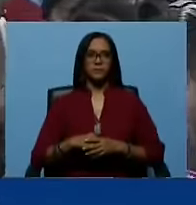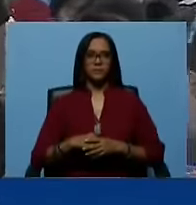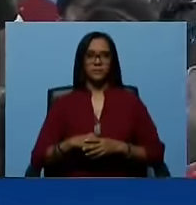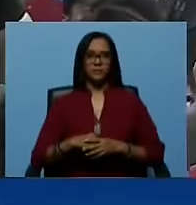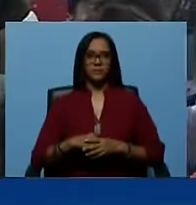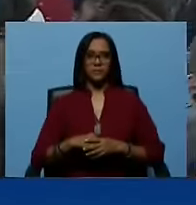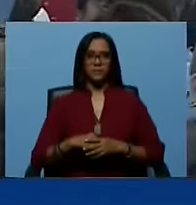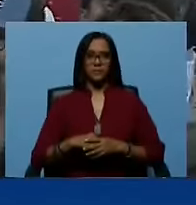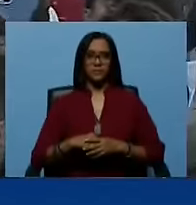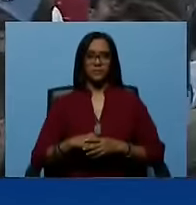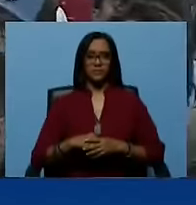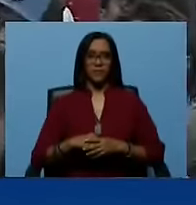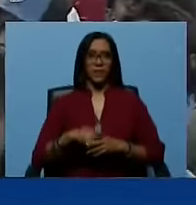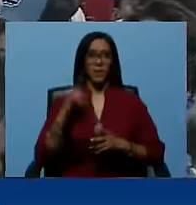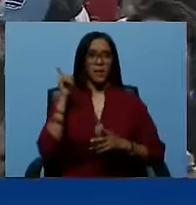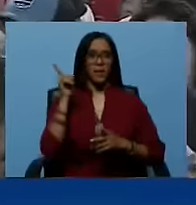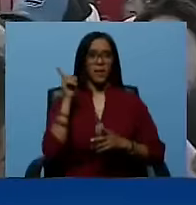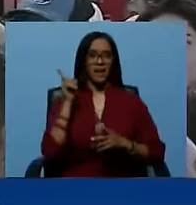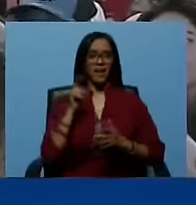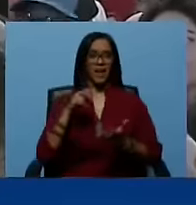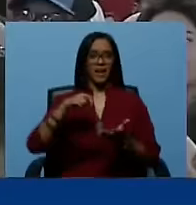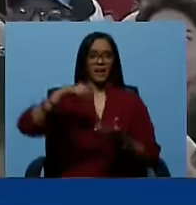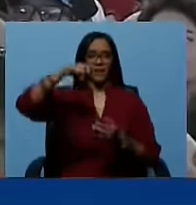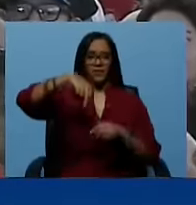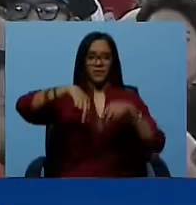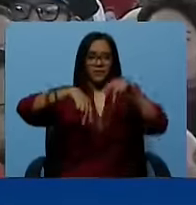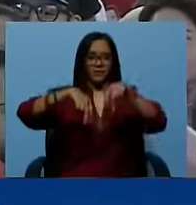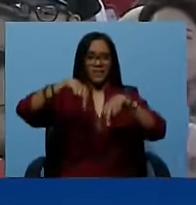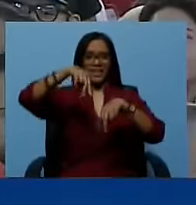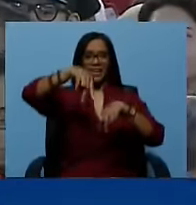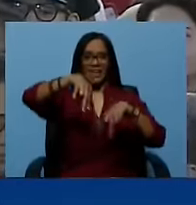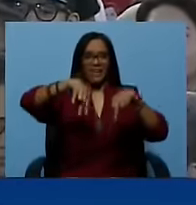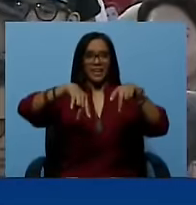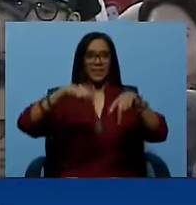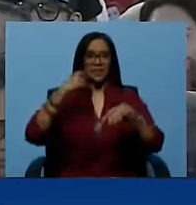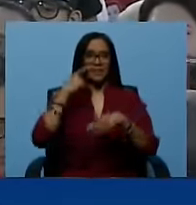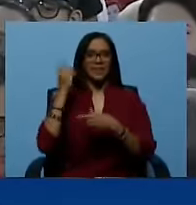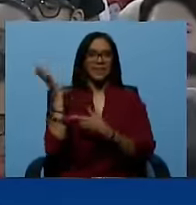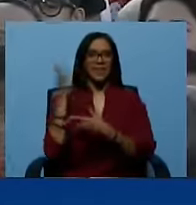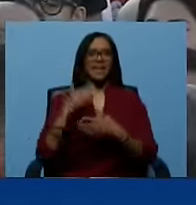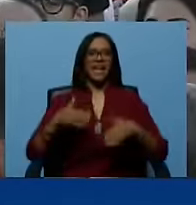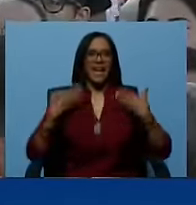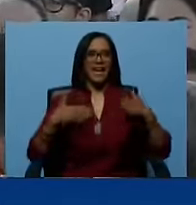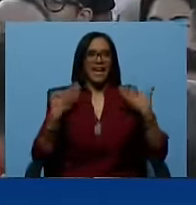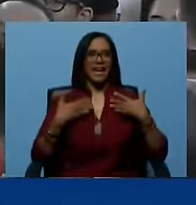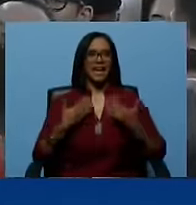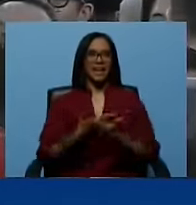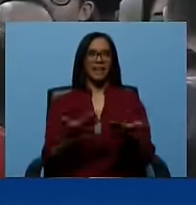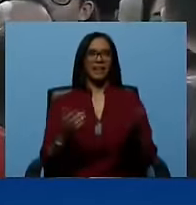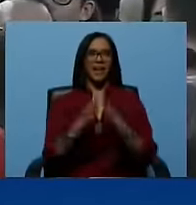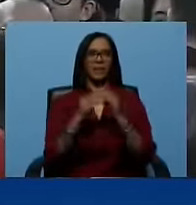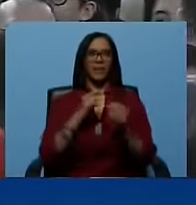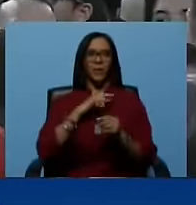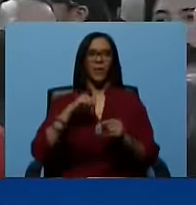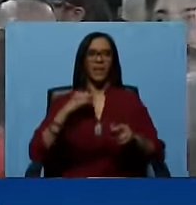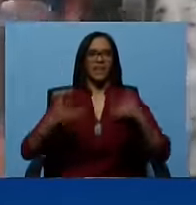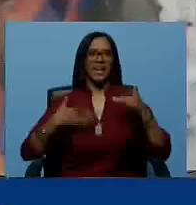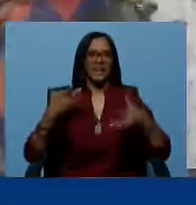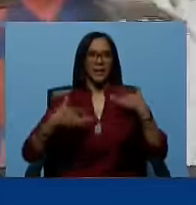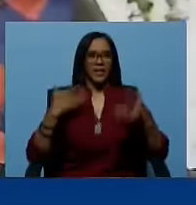Mira, por allá hay unos zanqueros, ¿vale? Qué bello esos zanqueros. Qué alegría le dan a ustedes a todos nuestros eventos.